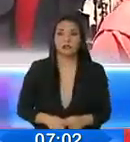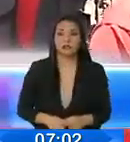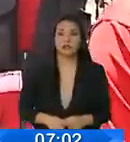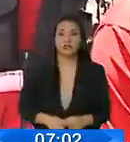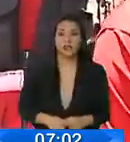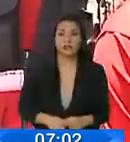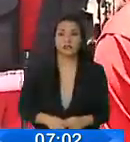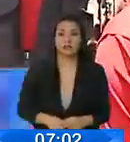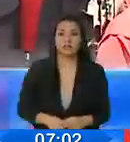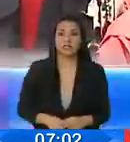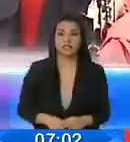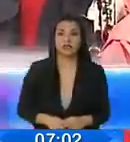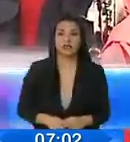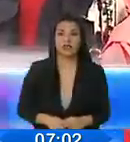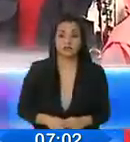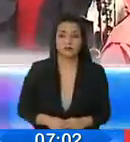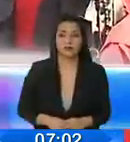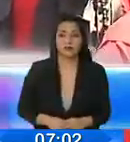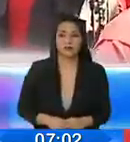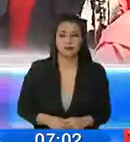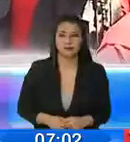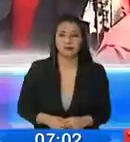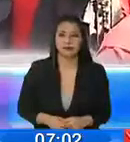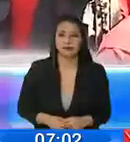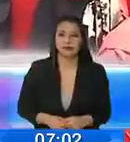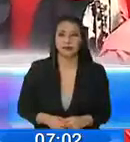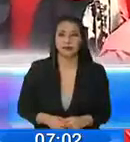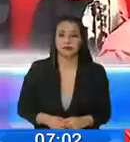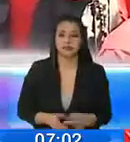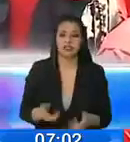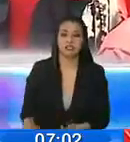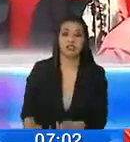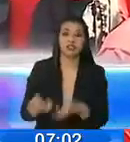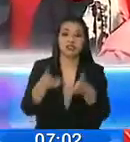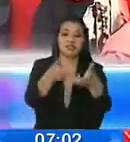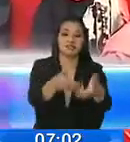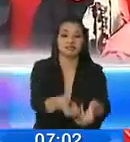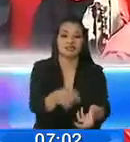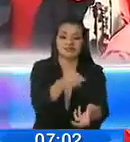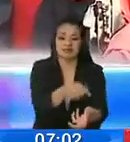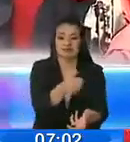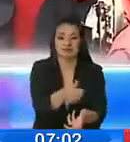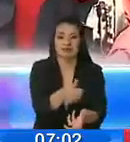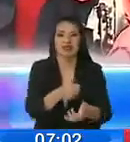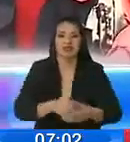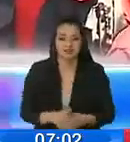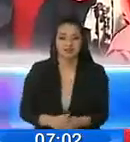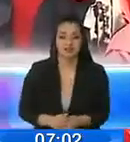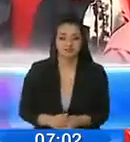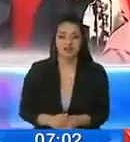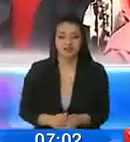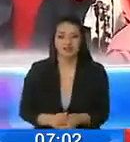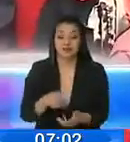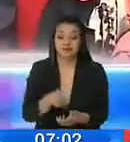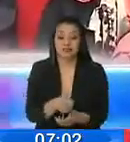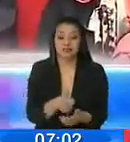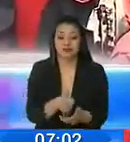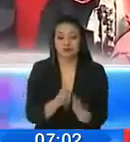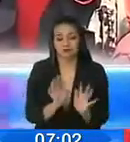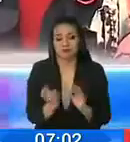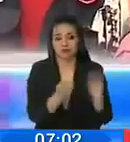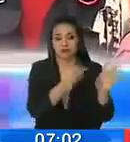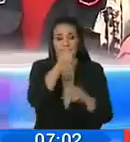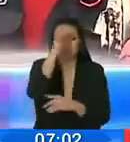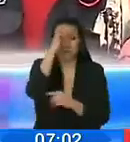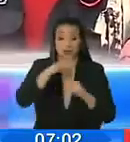ya el cuerpo había sido extraído, aproximadamente la mitad del cuerpo. Se encontraba todavía atrapado la parte